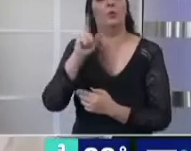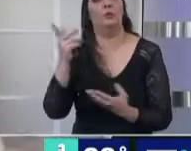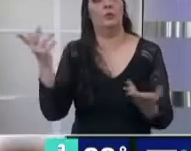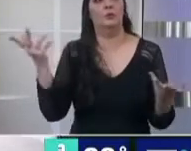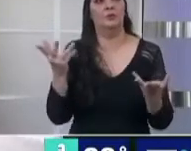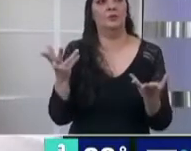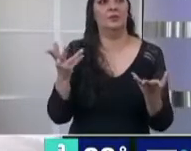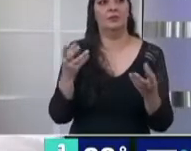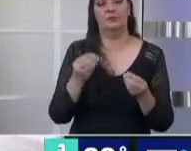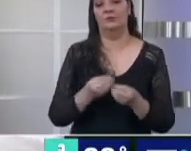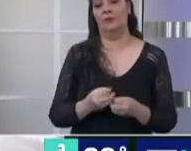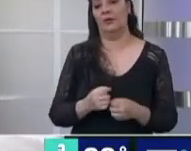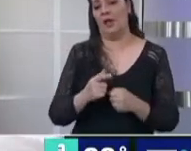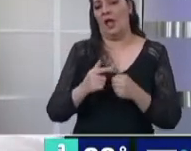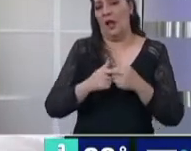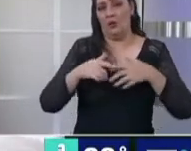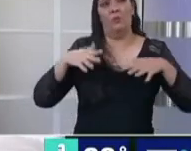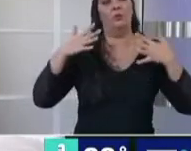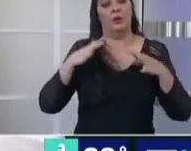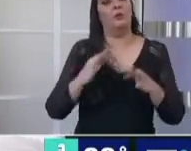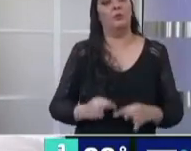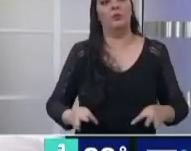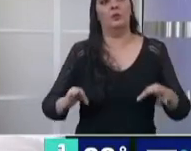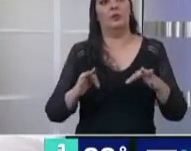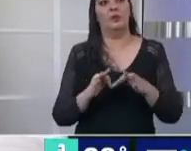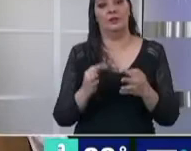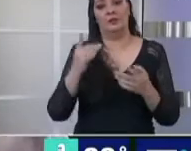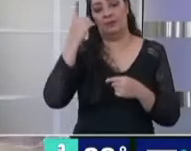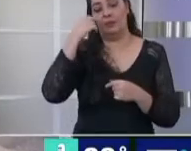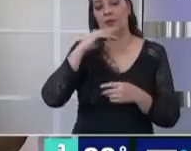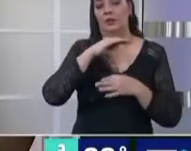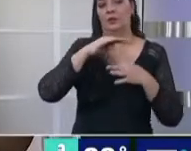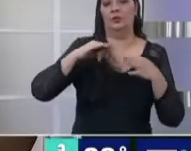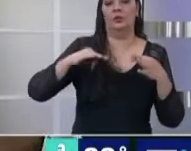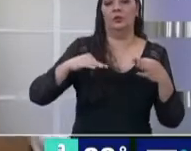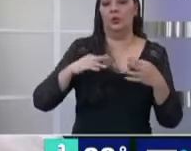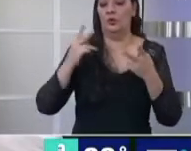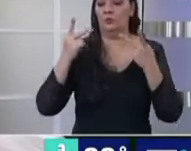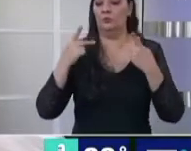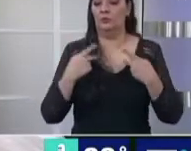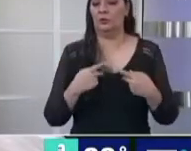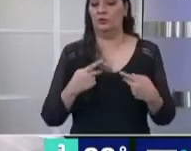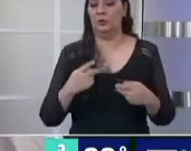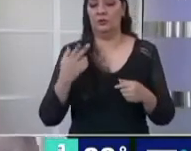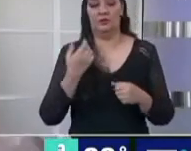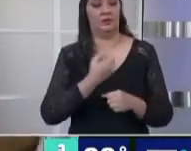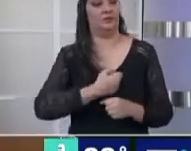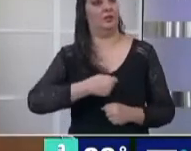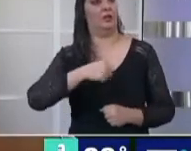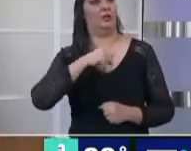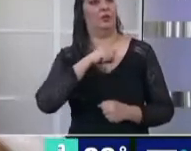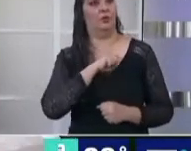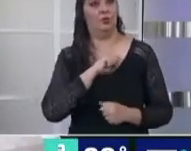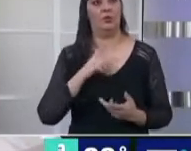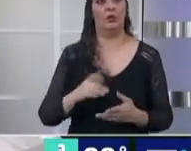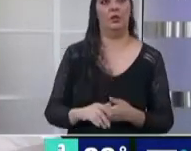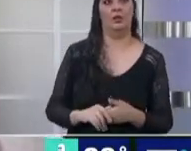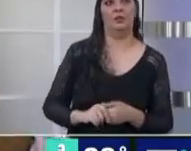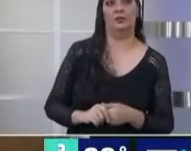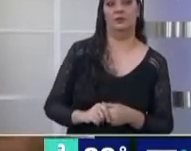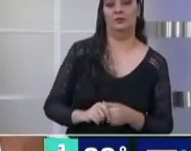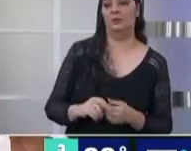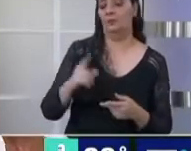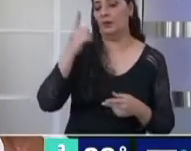monumento a todo el personal de salud, doctores, doctoras, enfermeras,